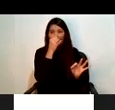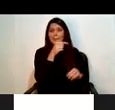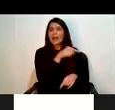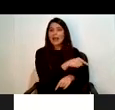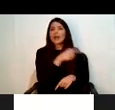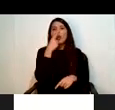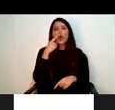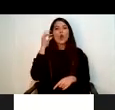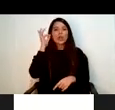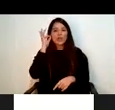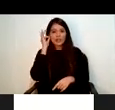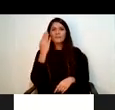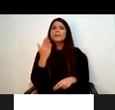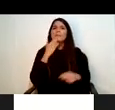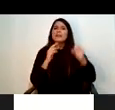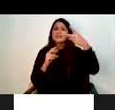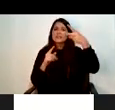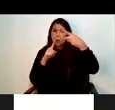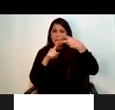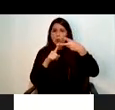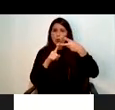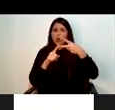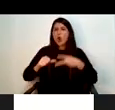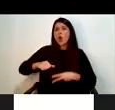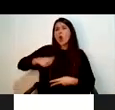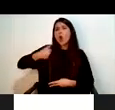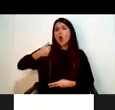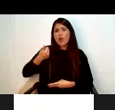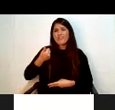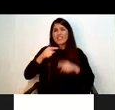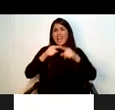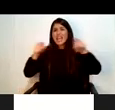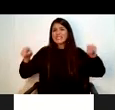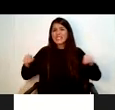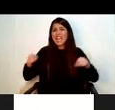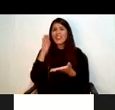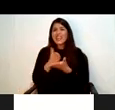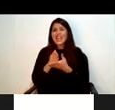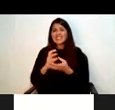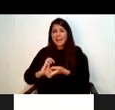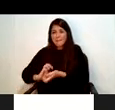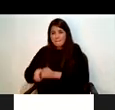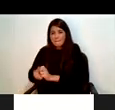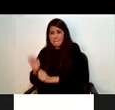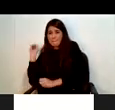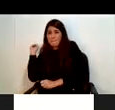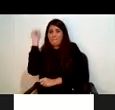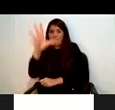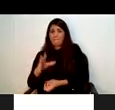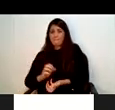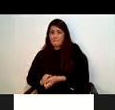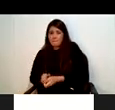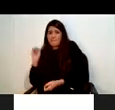ella. También vamos a tener a lo mejor el joven que está en el aula y empieza a tirar papelitos, y empieza a molestar al resto de